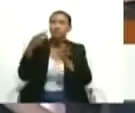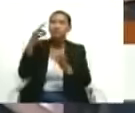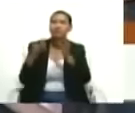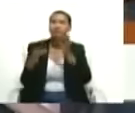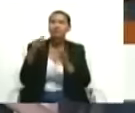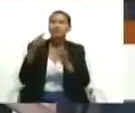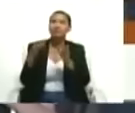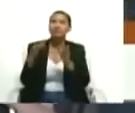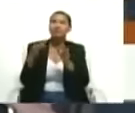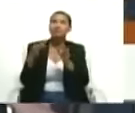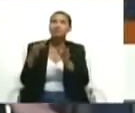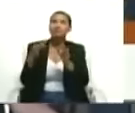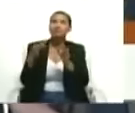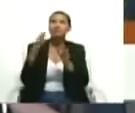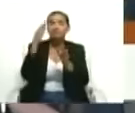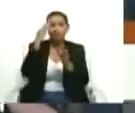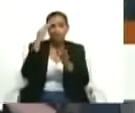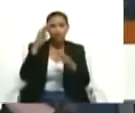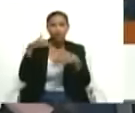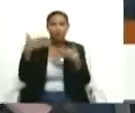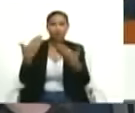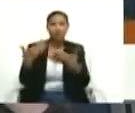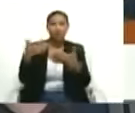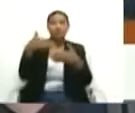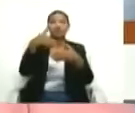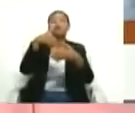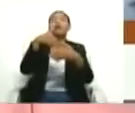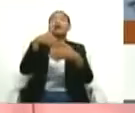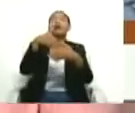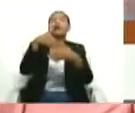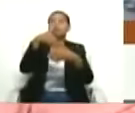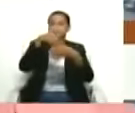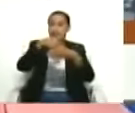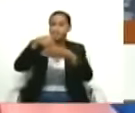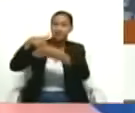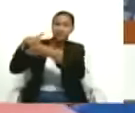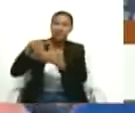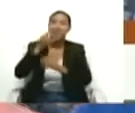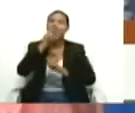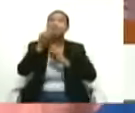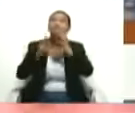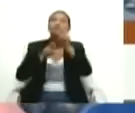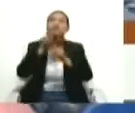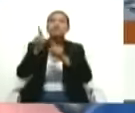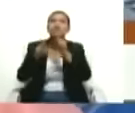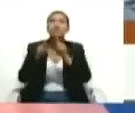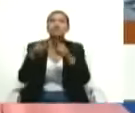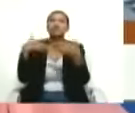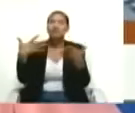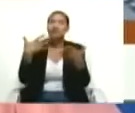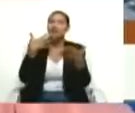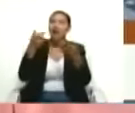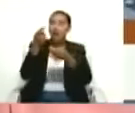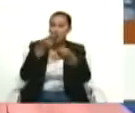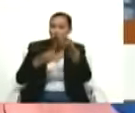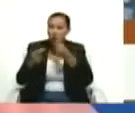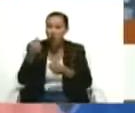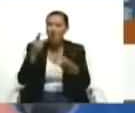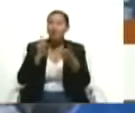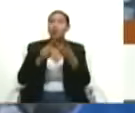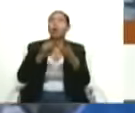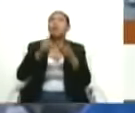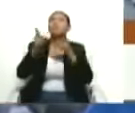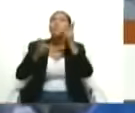ya sabemos cuál es la respuesta que Venezuela toda dio en Unión Nacional, todos los sectores económicos, políticos,